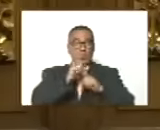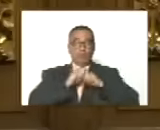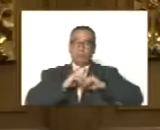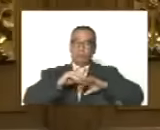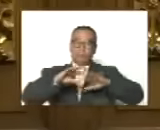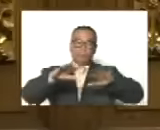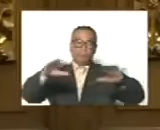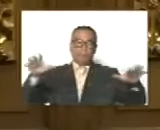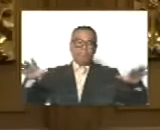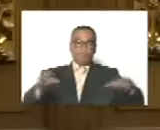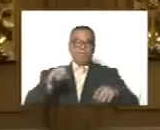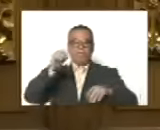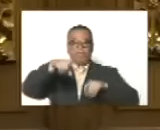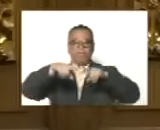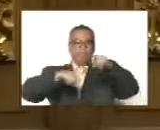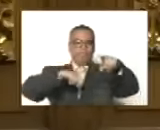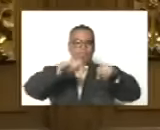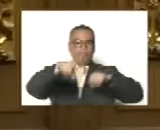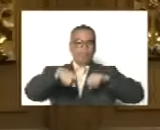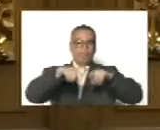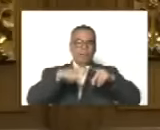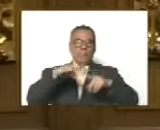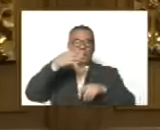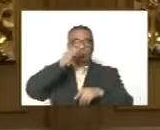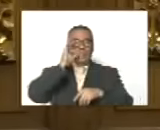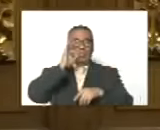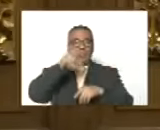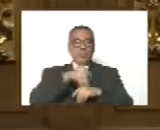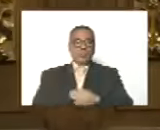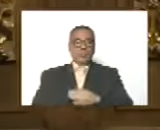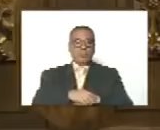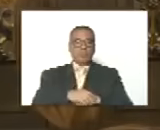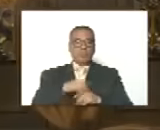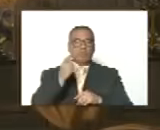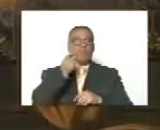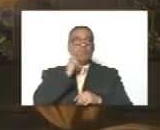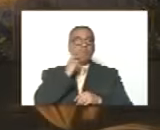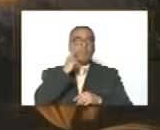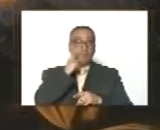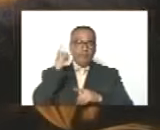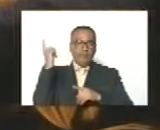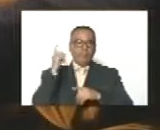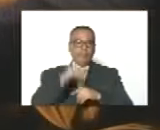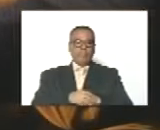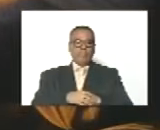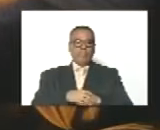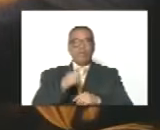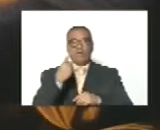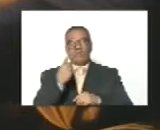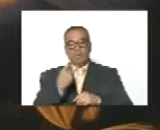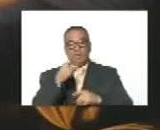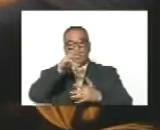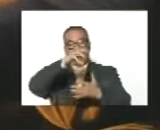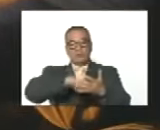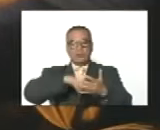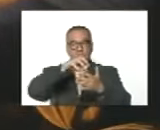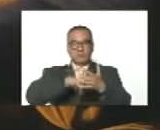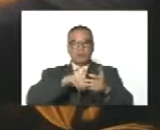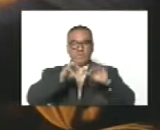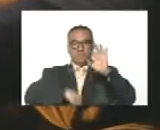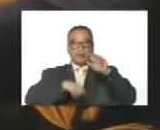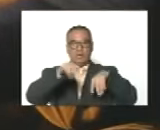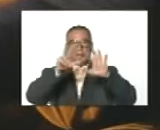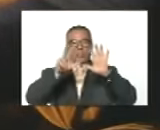esparcieron semillas del rubro café y del rubro cacao por la escasez en el campo,